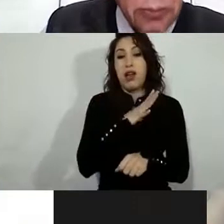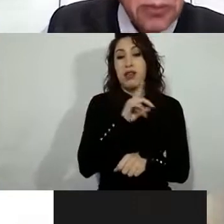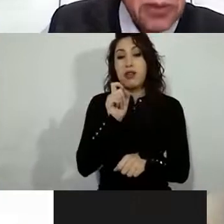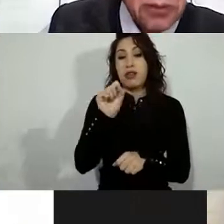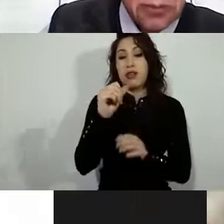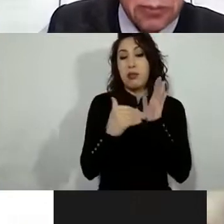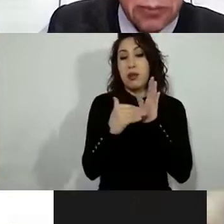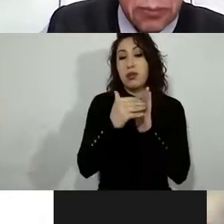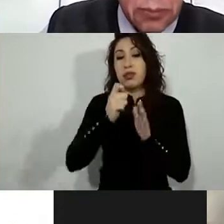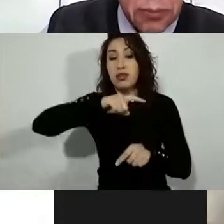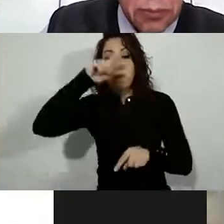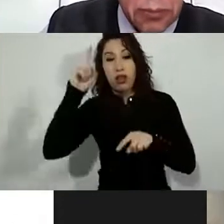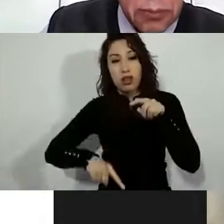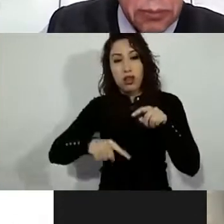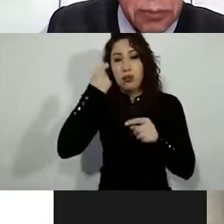de todo